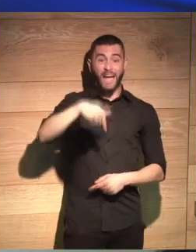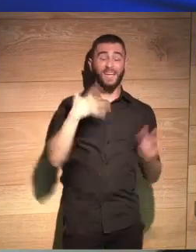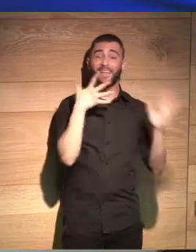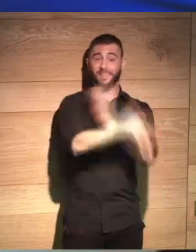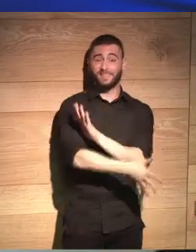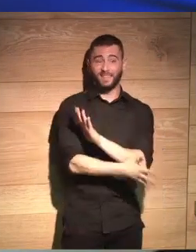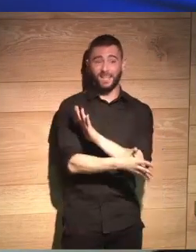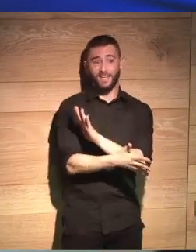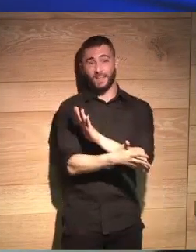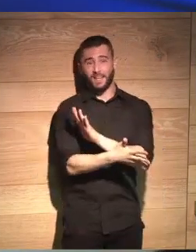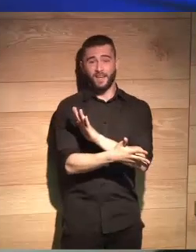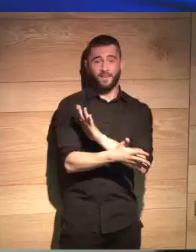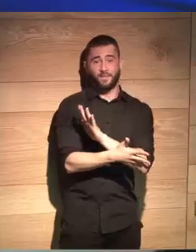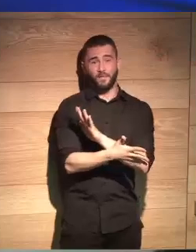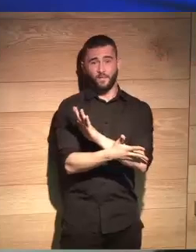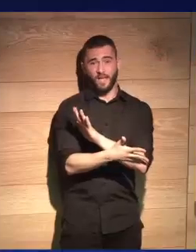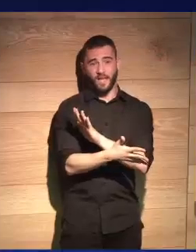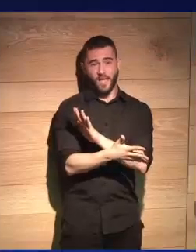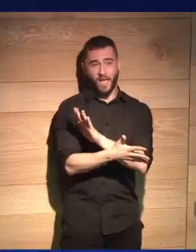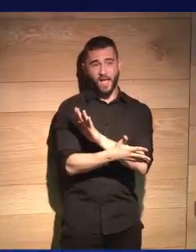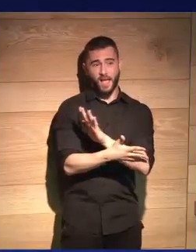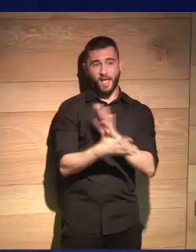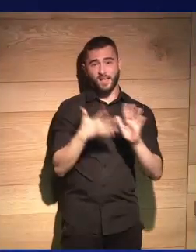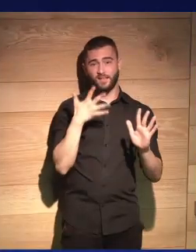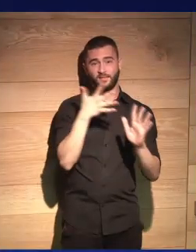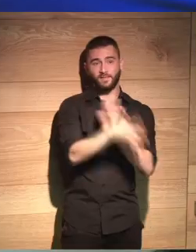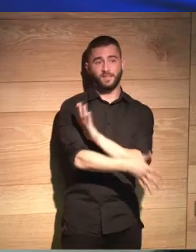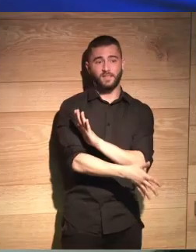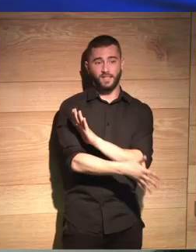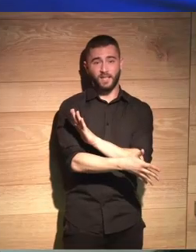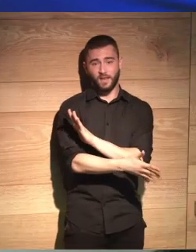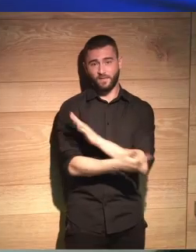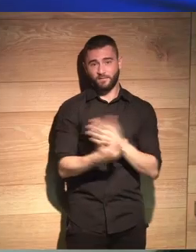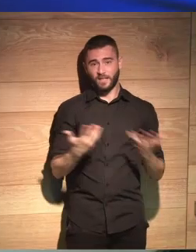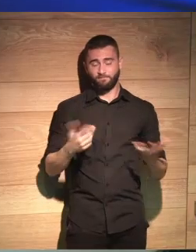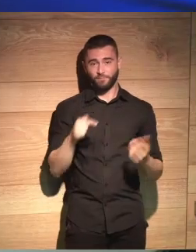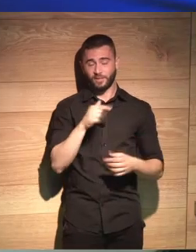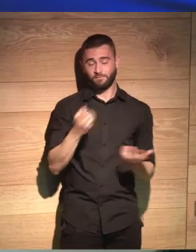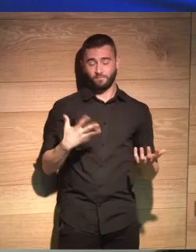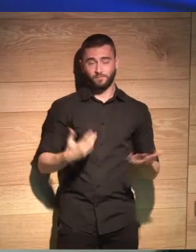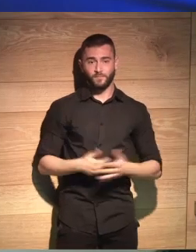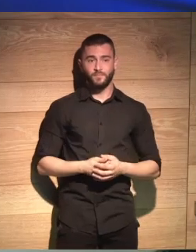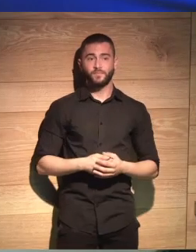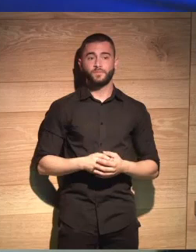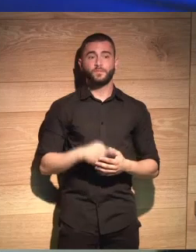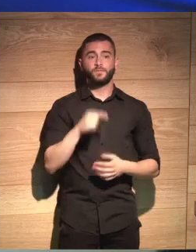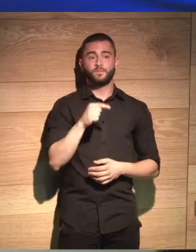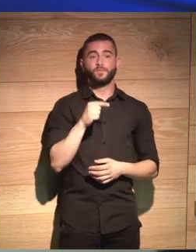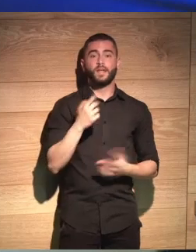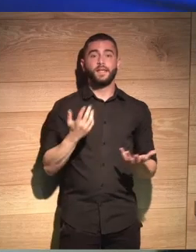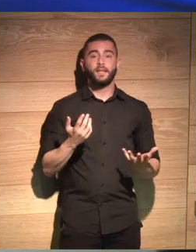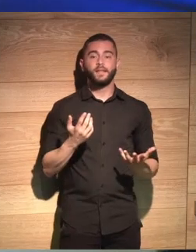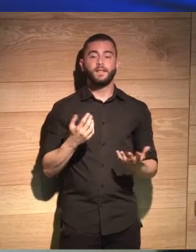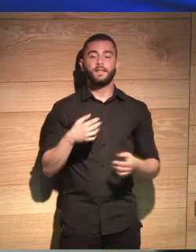O sea, es decir, mi rebeldía no va mucho más allá del espacio de la página, pero ahí creo que se activa, o trato de